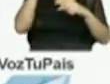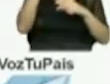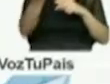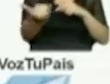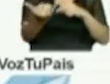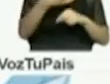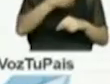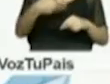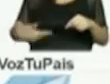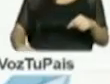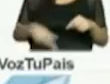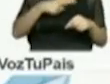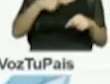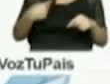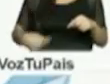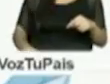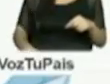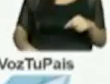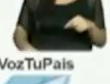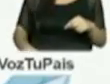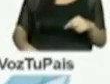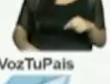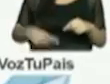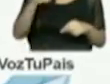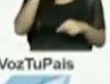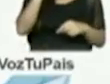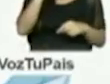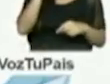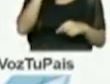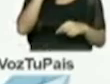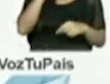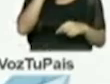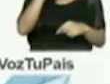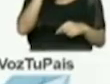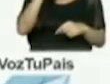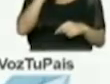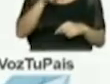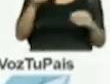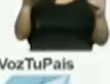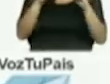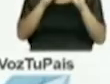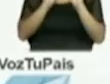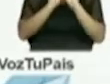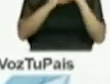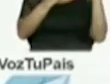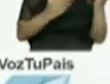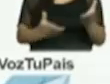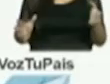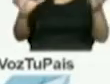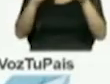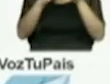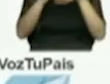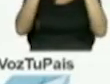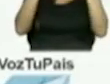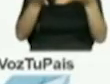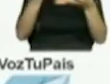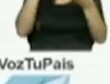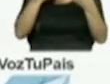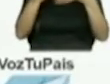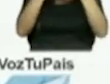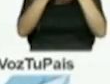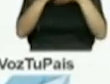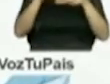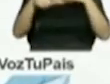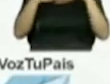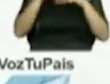del presidente de la República Popular China, Xi Jinping, y los eventos que acontecieron precisamente el día de hoy desde